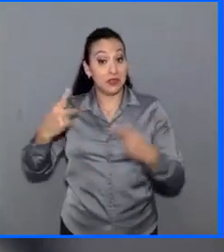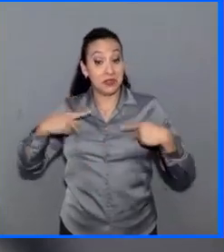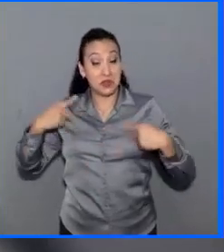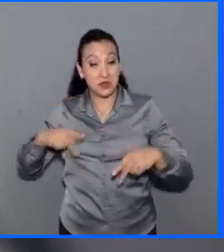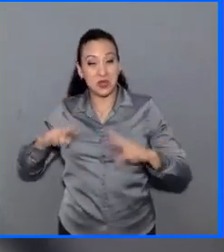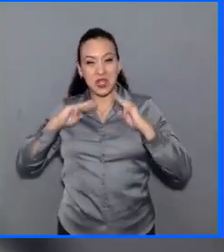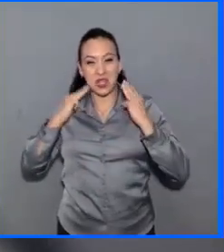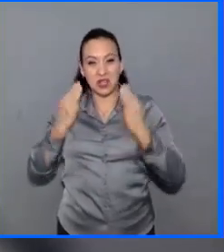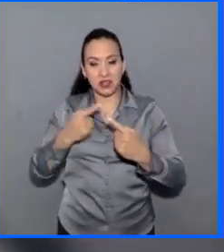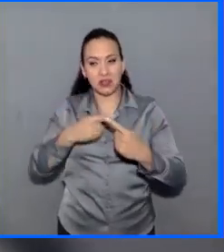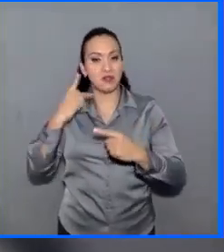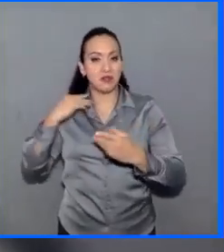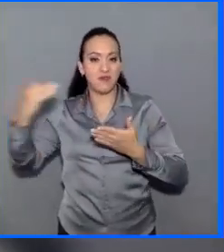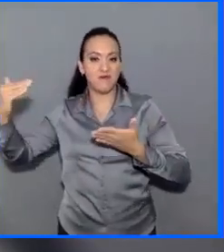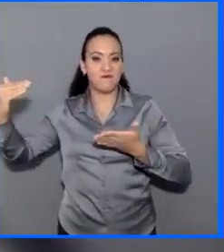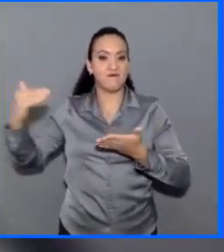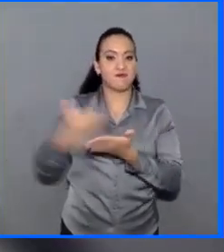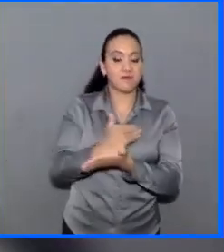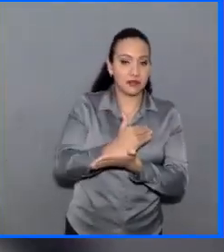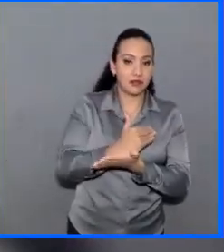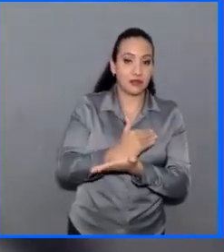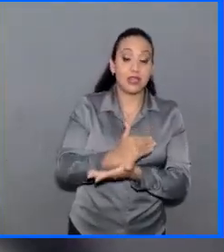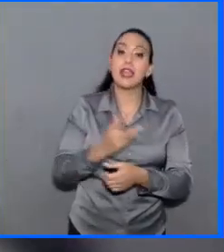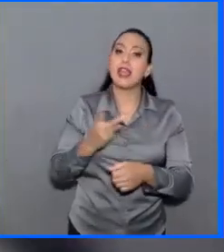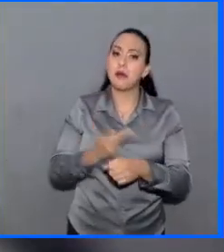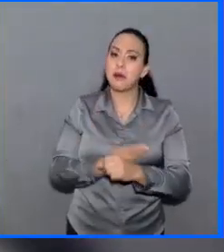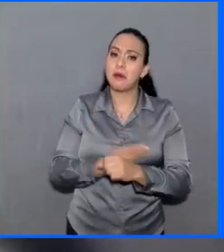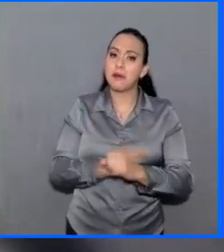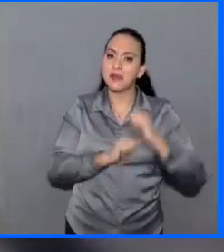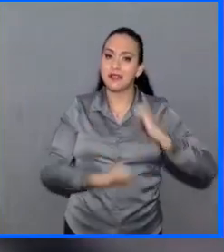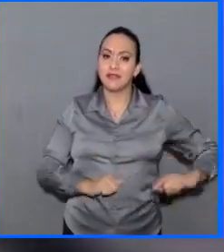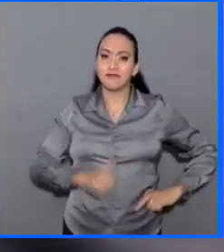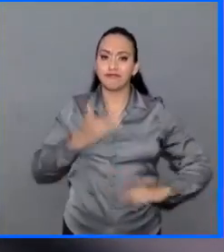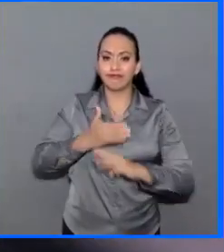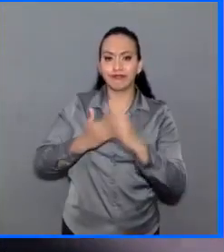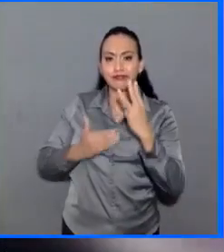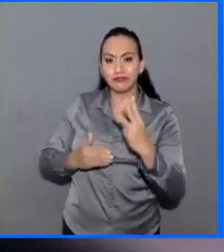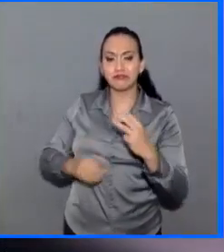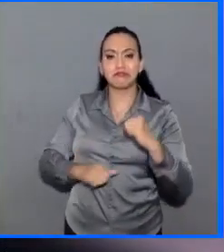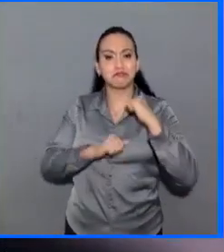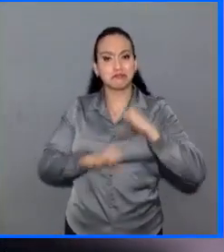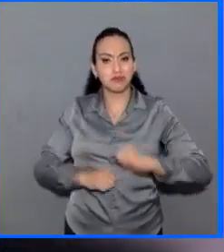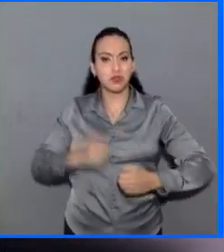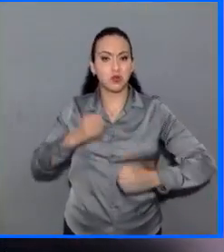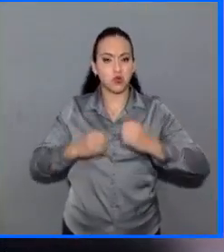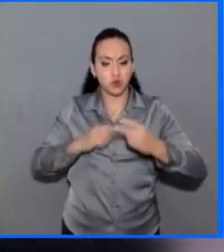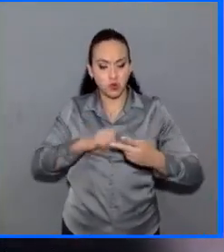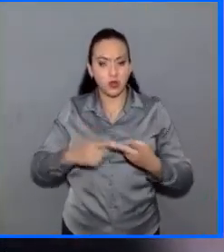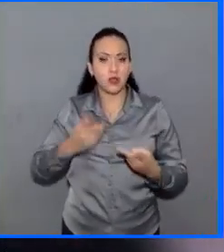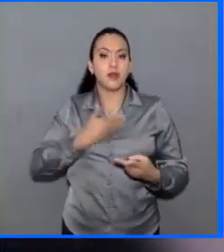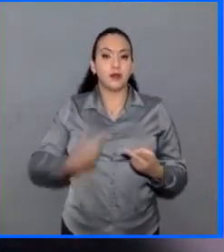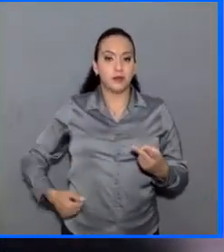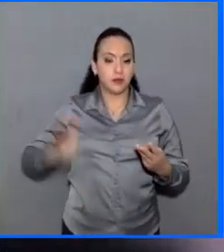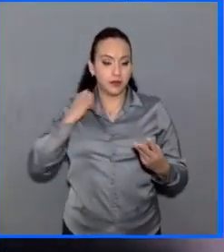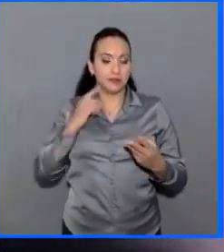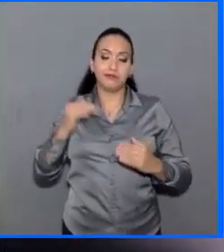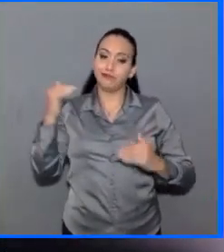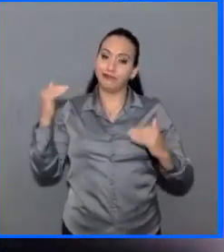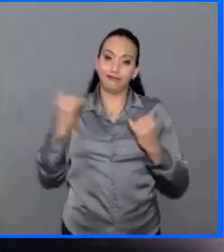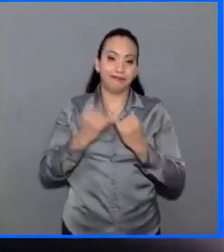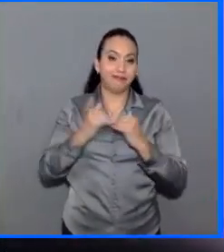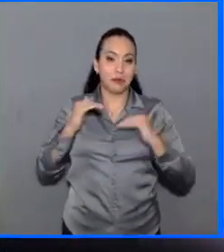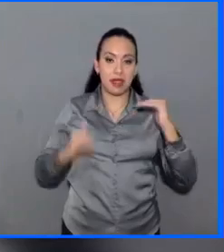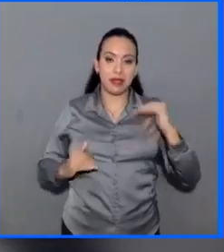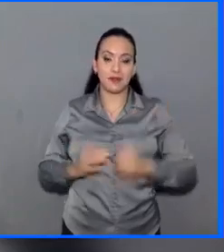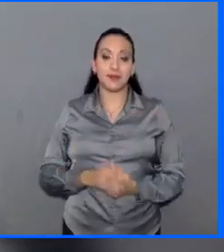principio fundamental de división de poderes. Frente a lo anterior, el ministro Pardo Rebolledo afirmó sobre la necesidad de